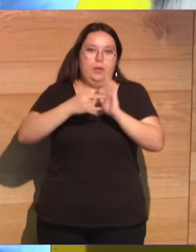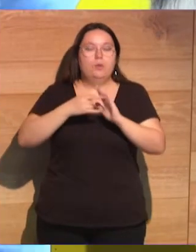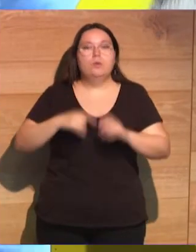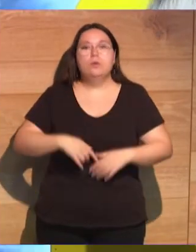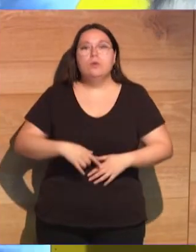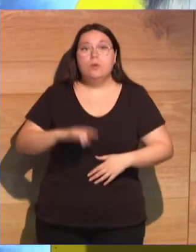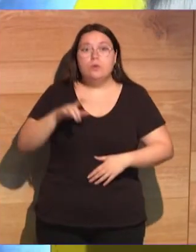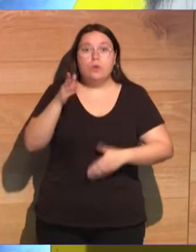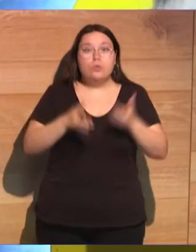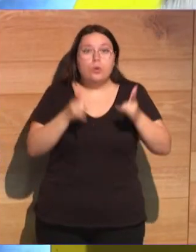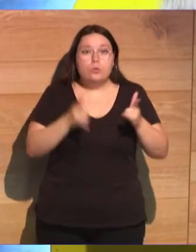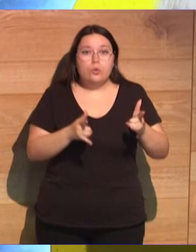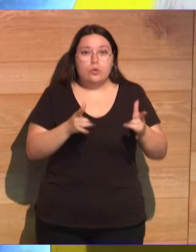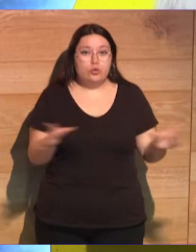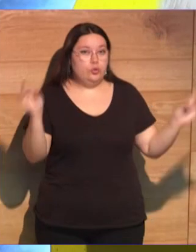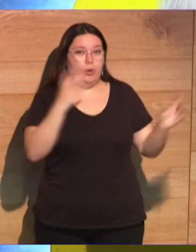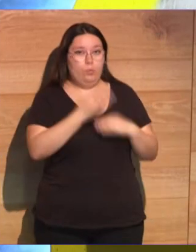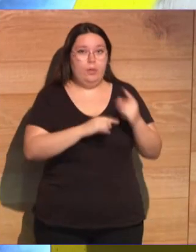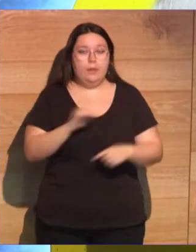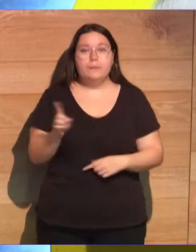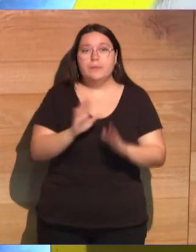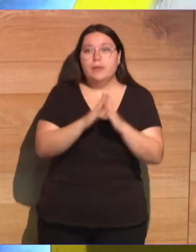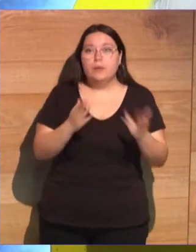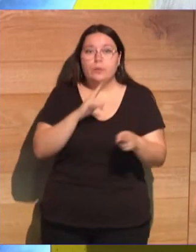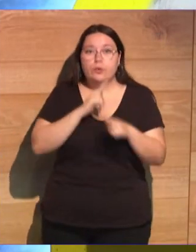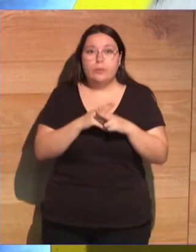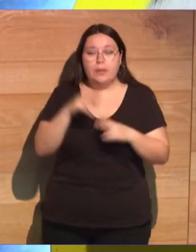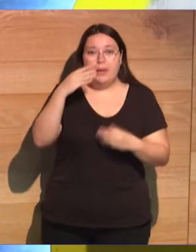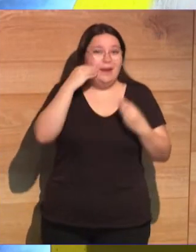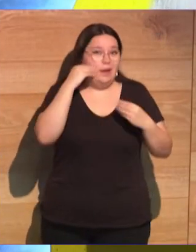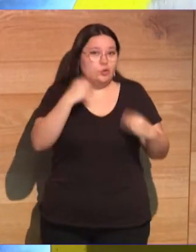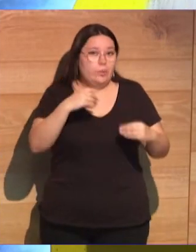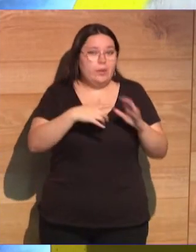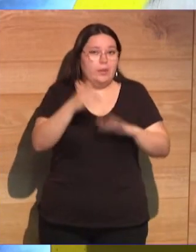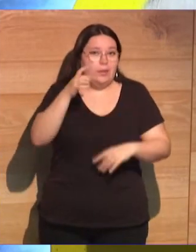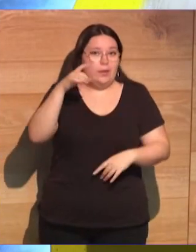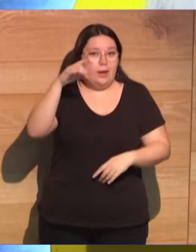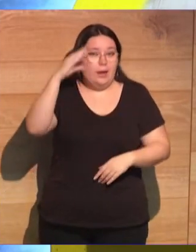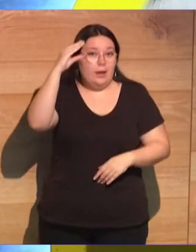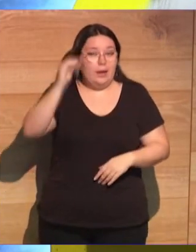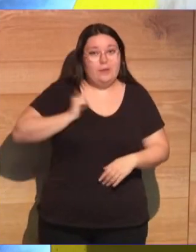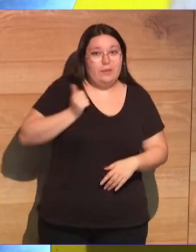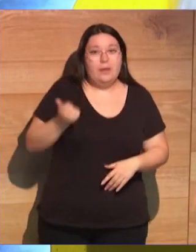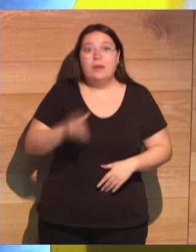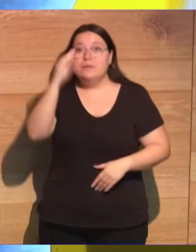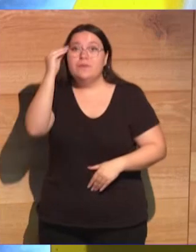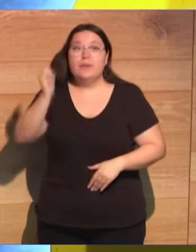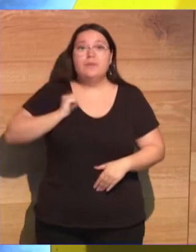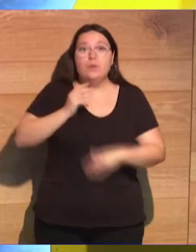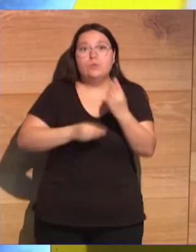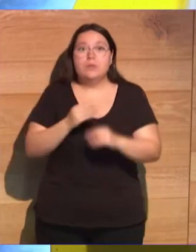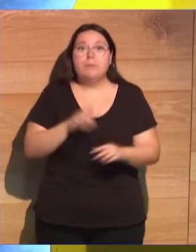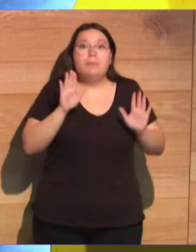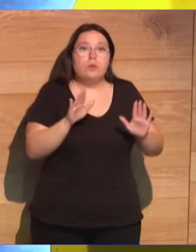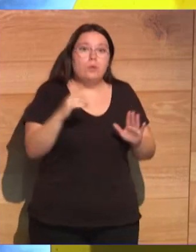Los robots no harán yoga y del libro La estupidez artificial, cómo usar la inteligencia artificial sin que ella te utilice a ti,